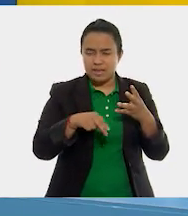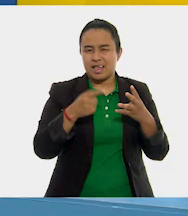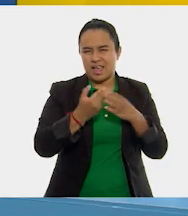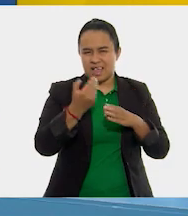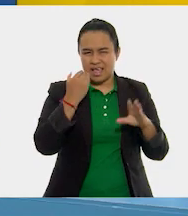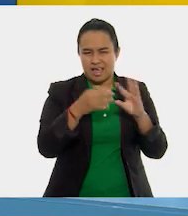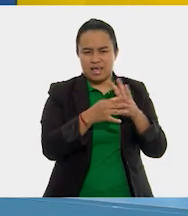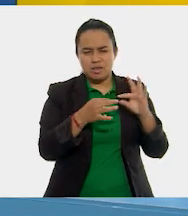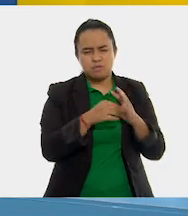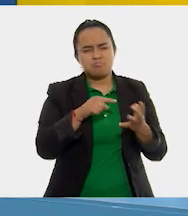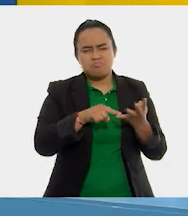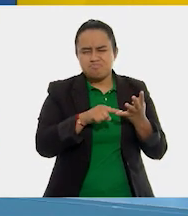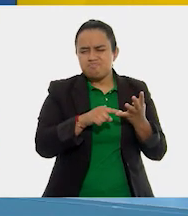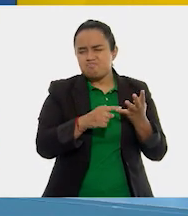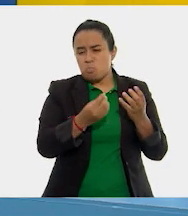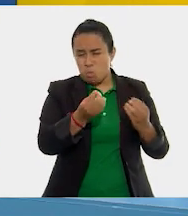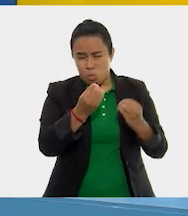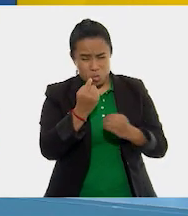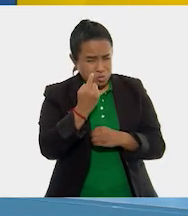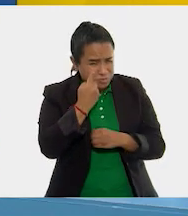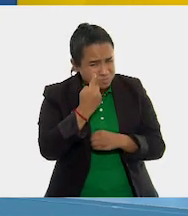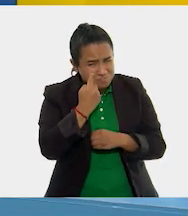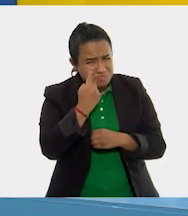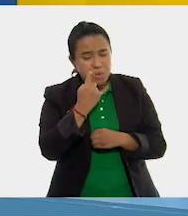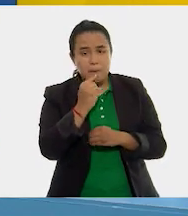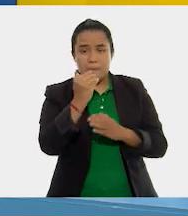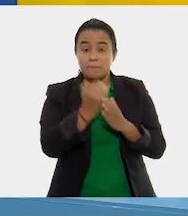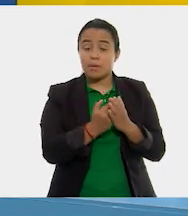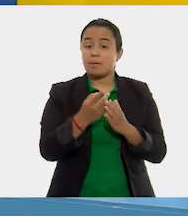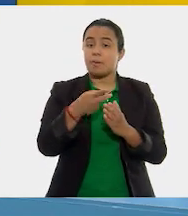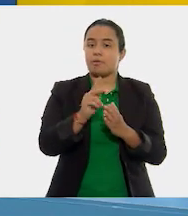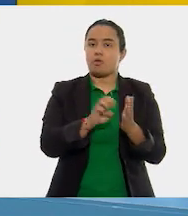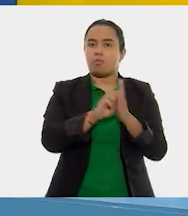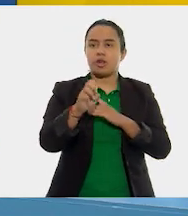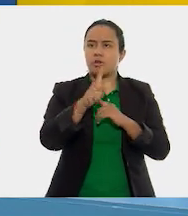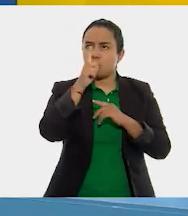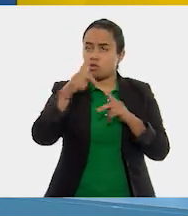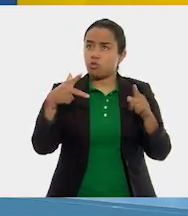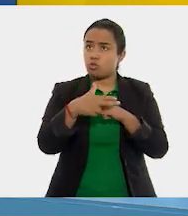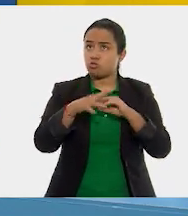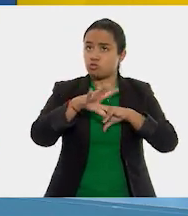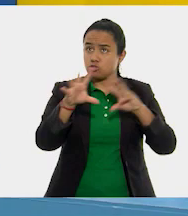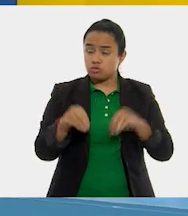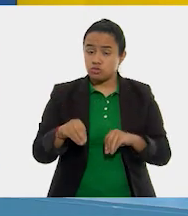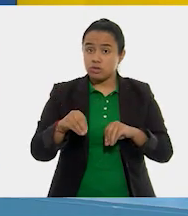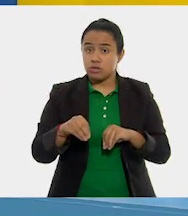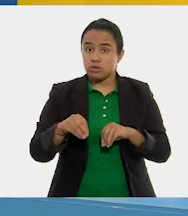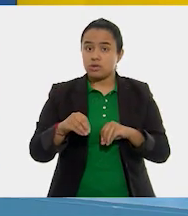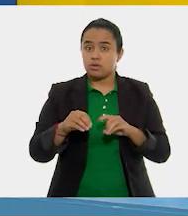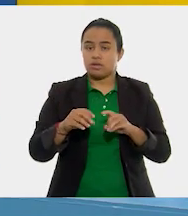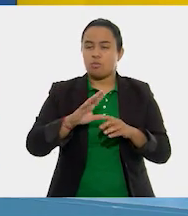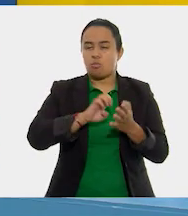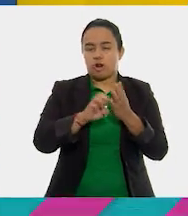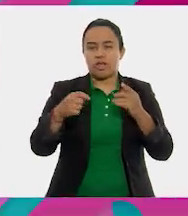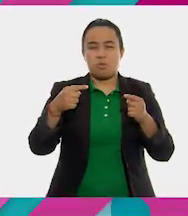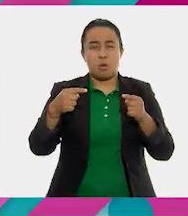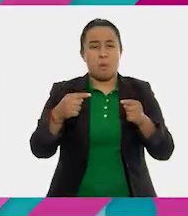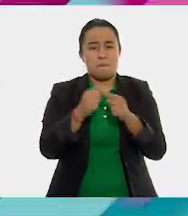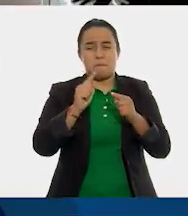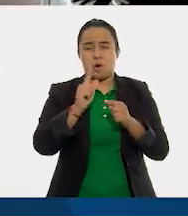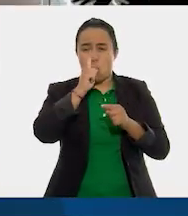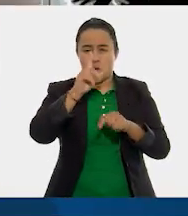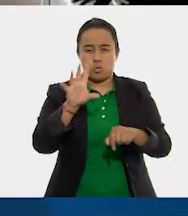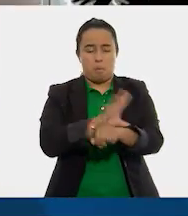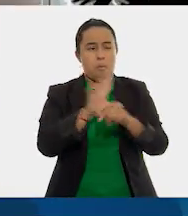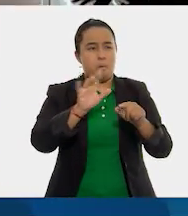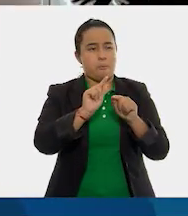comentamos es poco frecuente, pero se puede observar cuando se genera un cortocircuito y de manera instantánea salta una chispa. Sí, maestra,